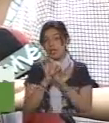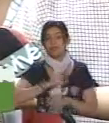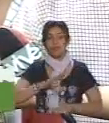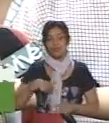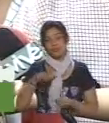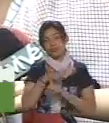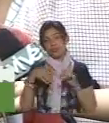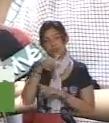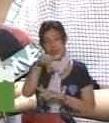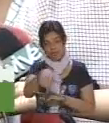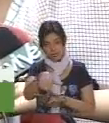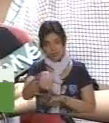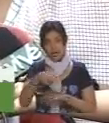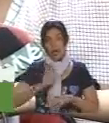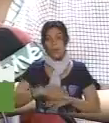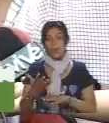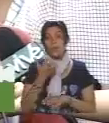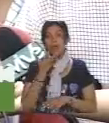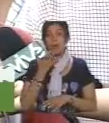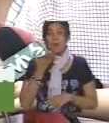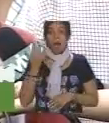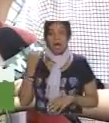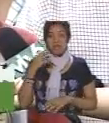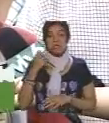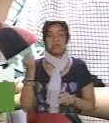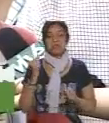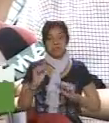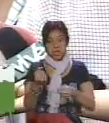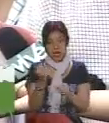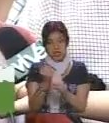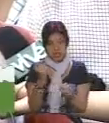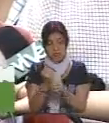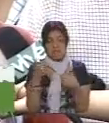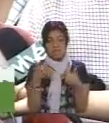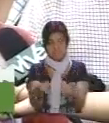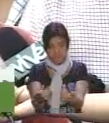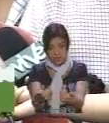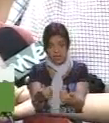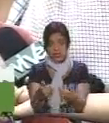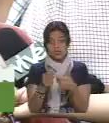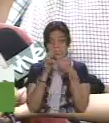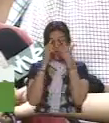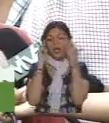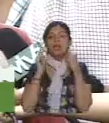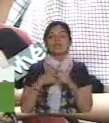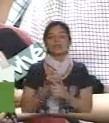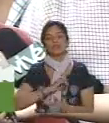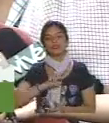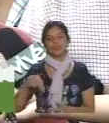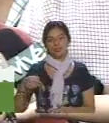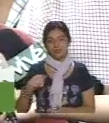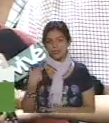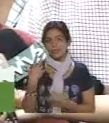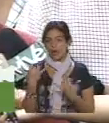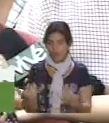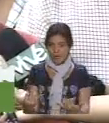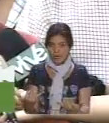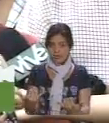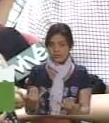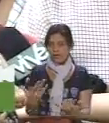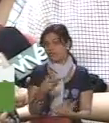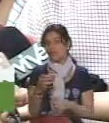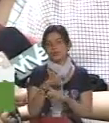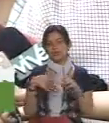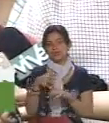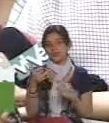esta situación. Porque si ellos hubieran estado trabajando debidamente, ¿cómo es? Nosotros no tuviéramos ahorita en